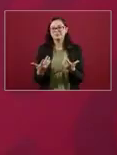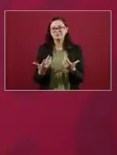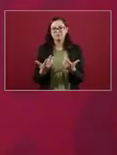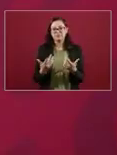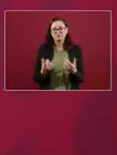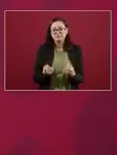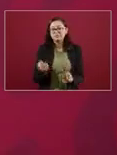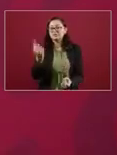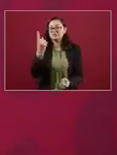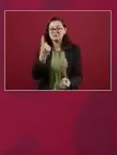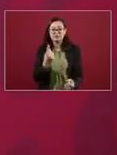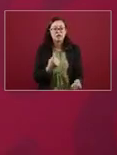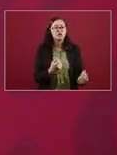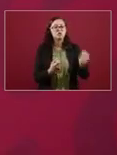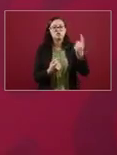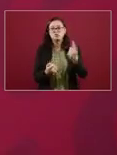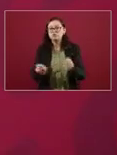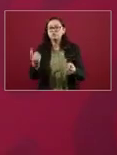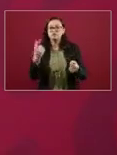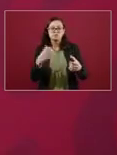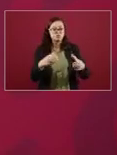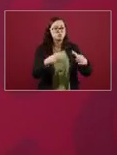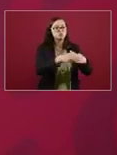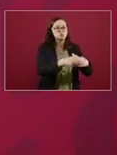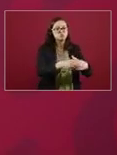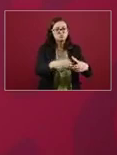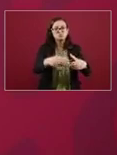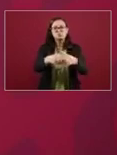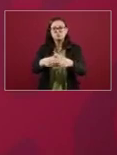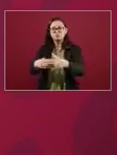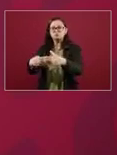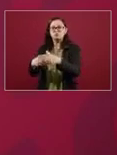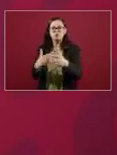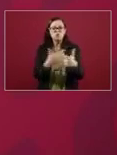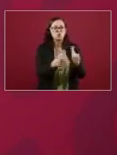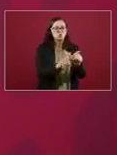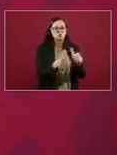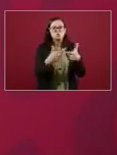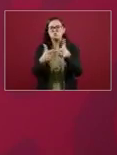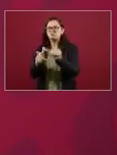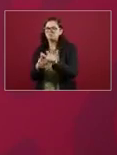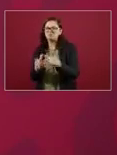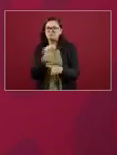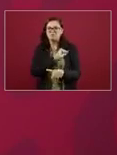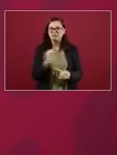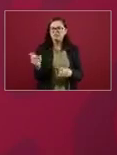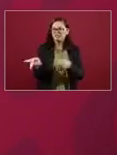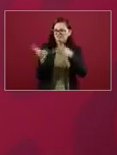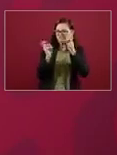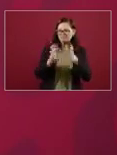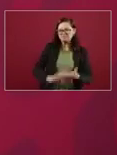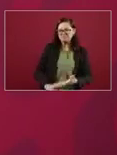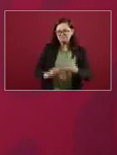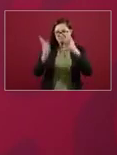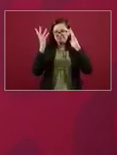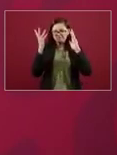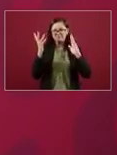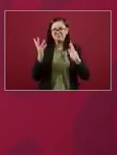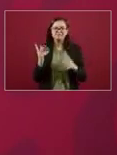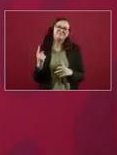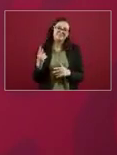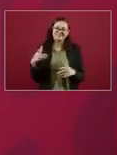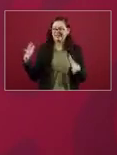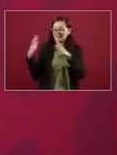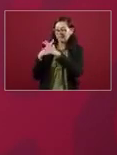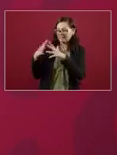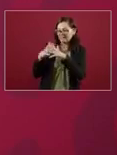bandas que asaltaban, había mucha inestabilidad en el país después de la guerra de